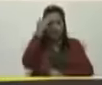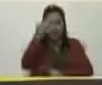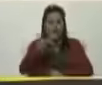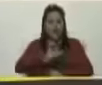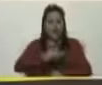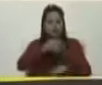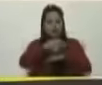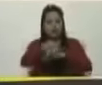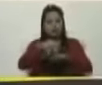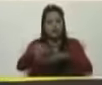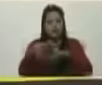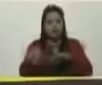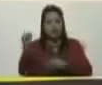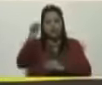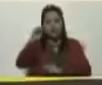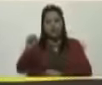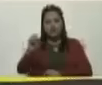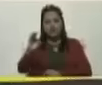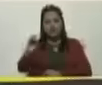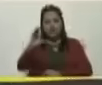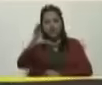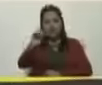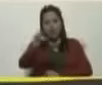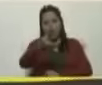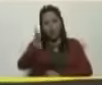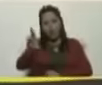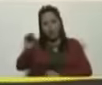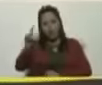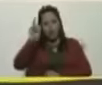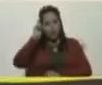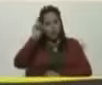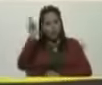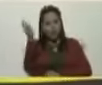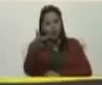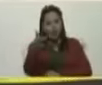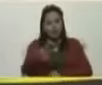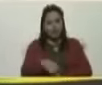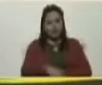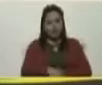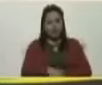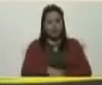del municipio del Socorro, del estado Guárico. Ya se estaba tomando el café, pero bueno, Luis Pinto.